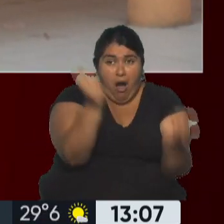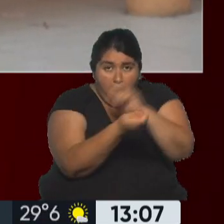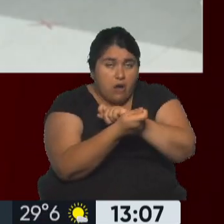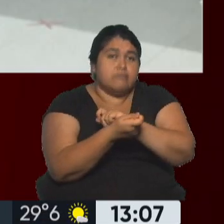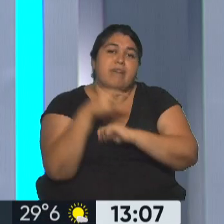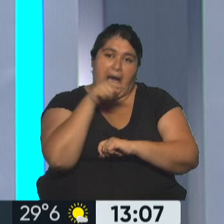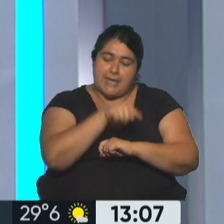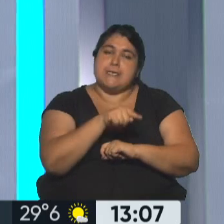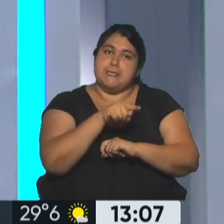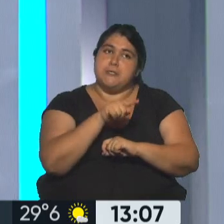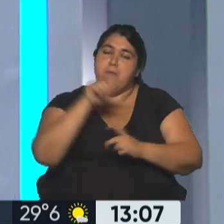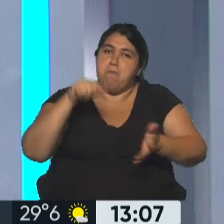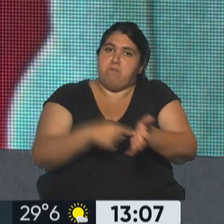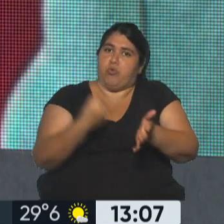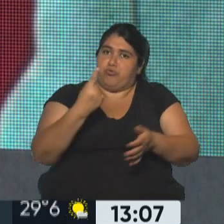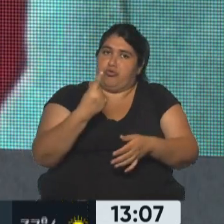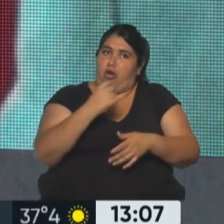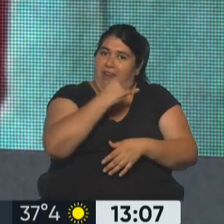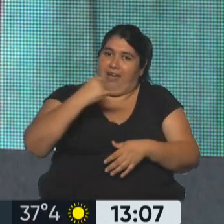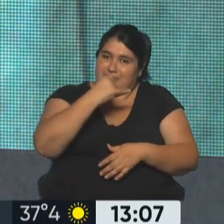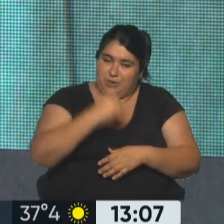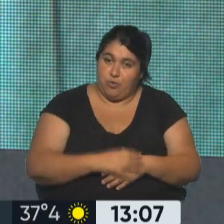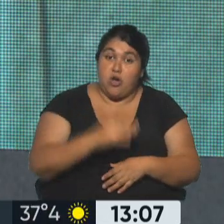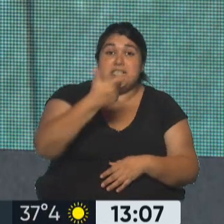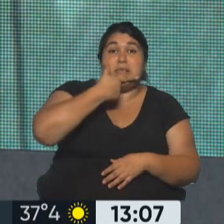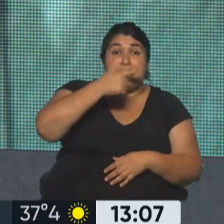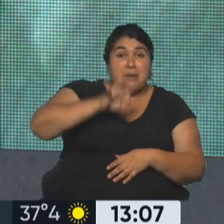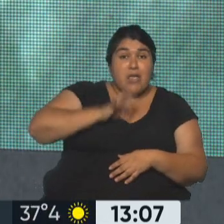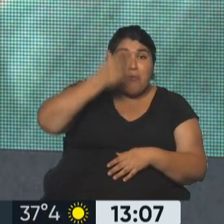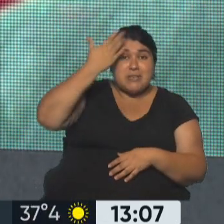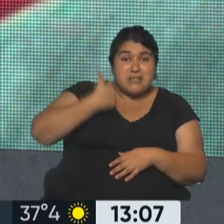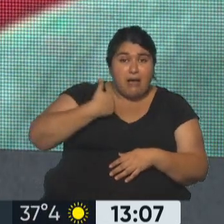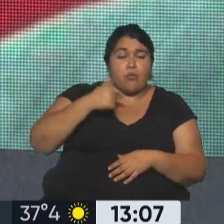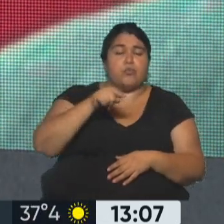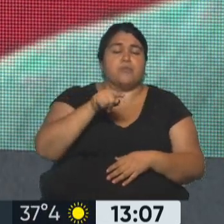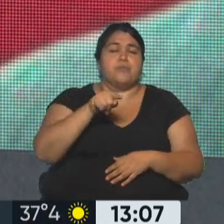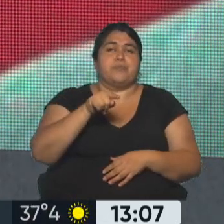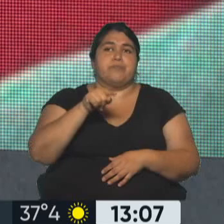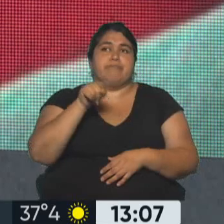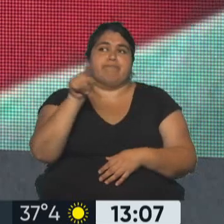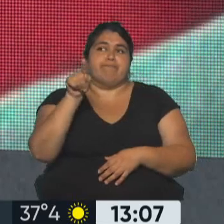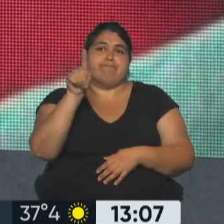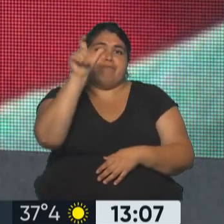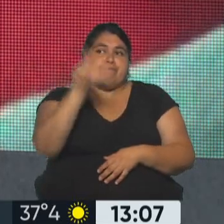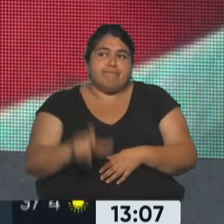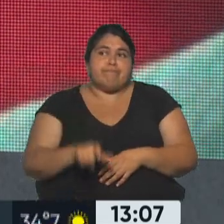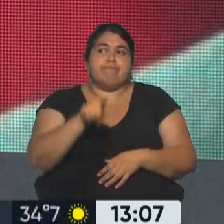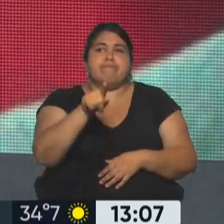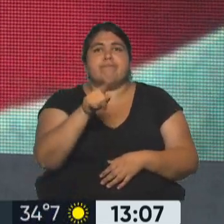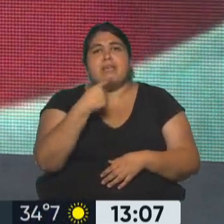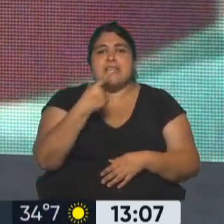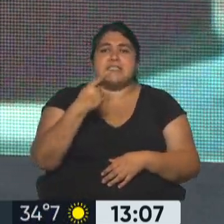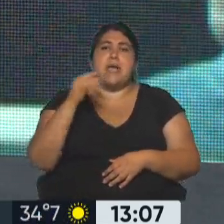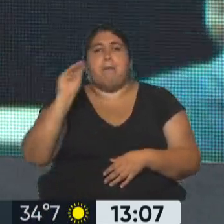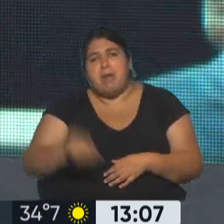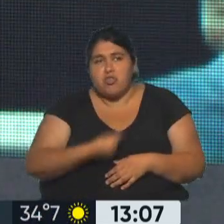Bueno, bien así casi empezaba la gestión de Boric, sí, ¿no? claro, en septiembre del año pasado, digamos, él no se puede decir que es que él perdió porque